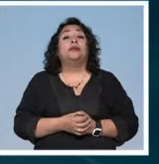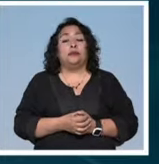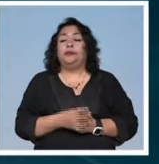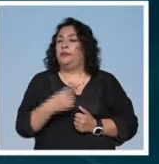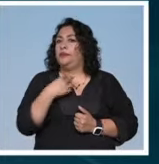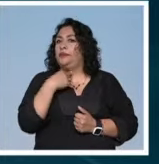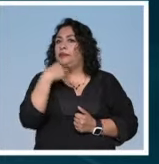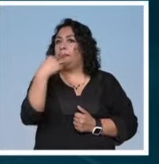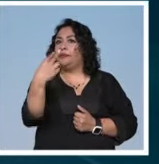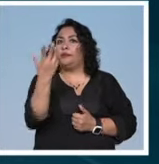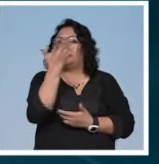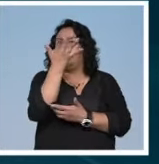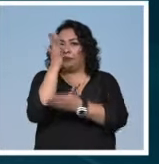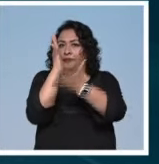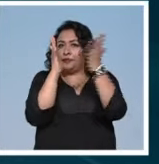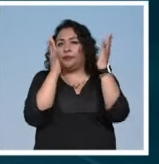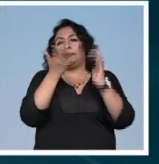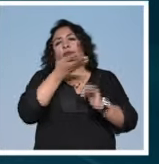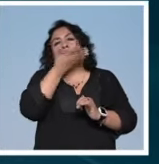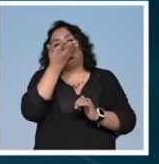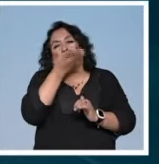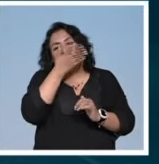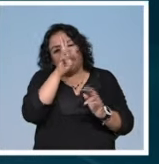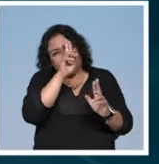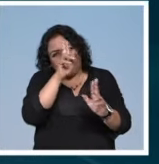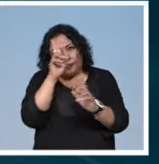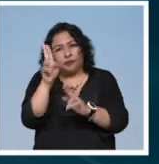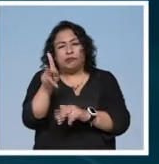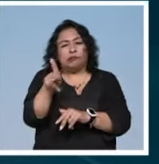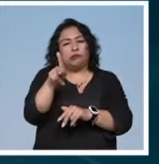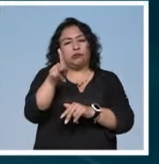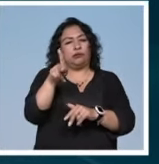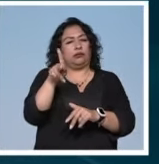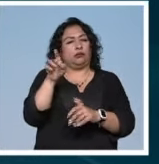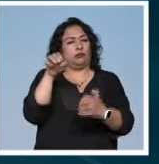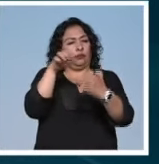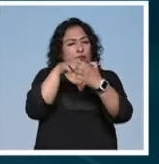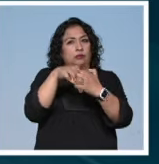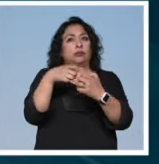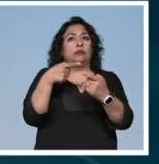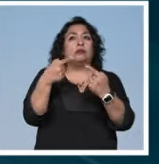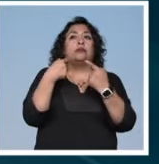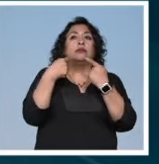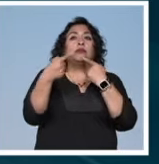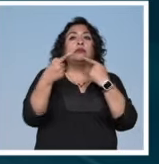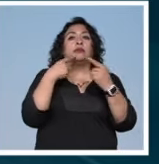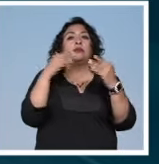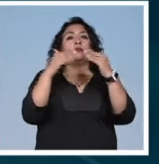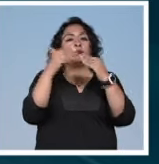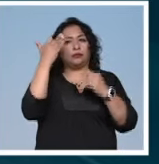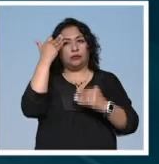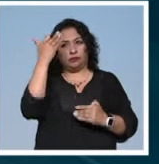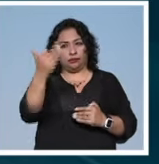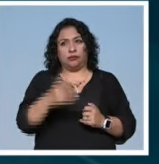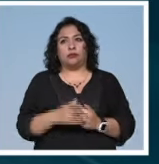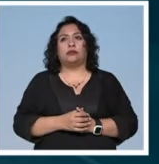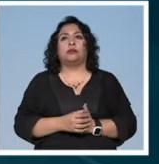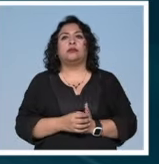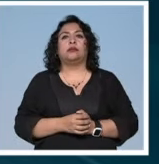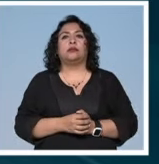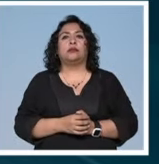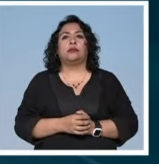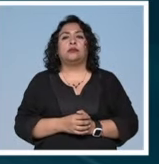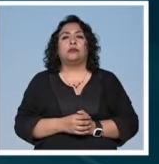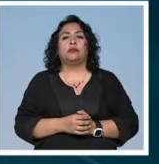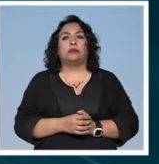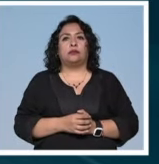Las voces del bosque, los rituales y apariencias engañosas dialogan en la Casa del Tiempo.